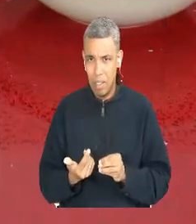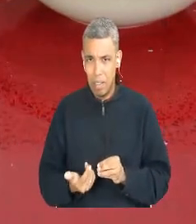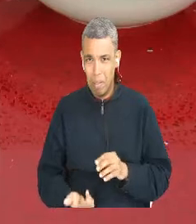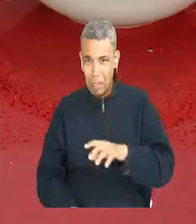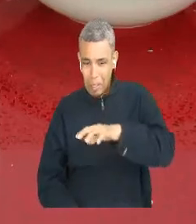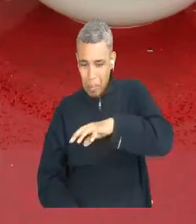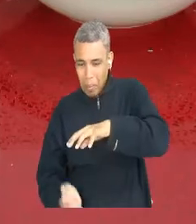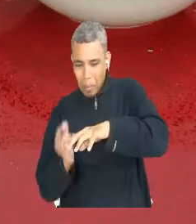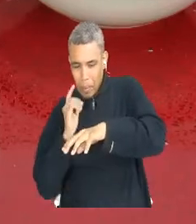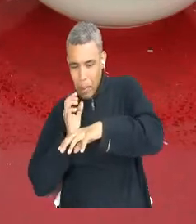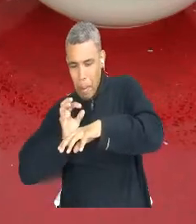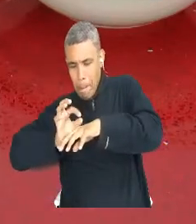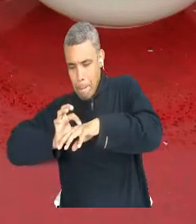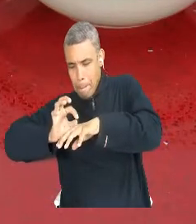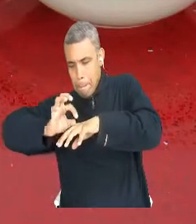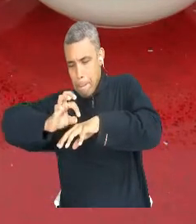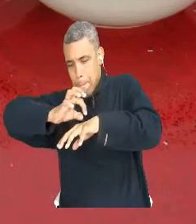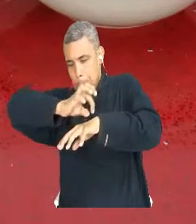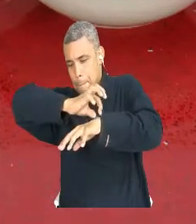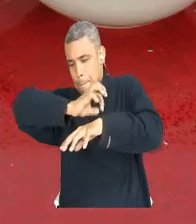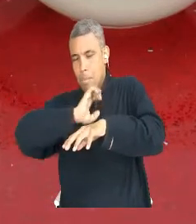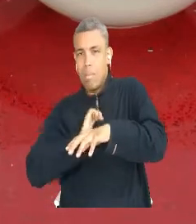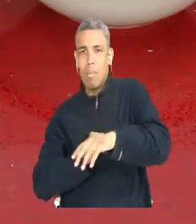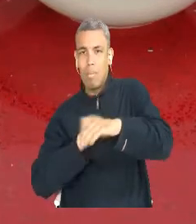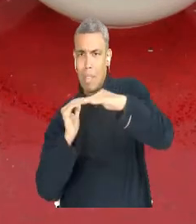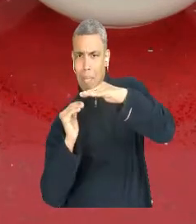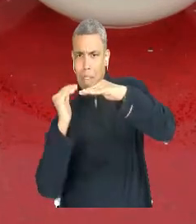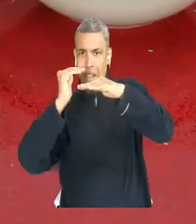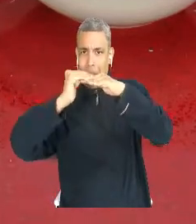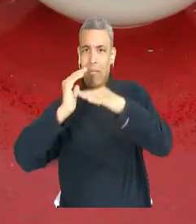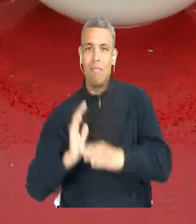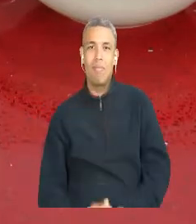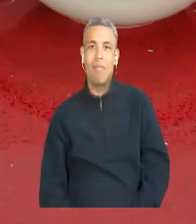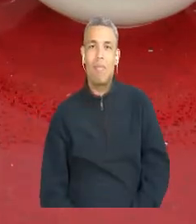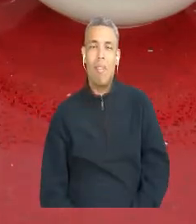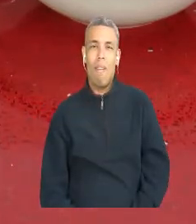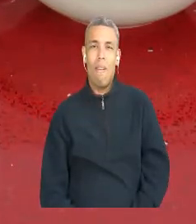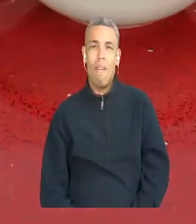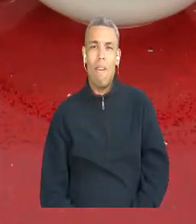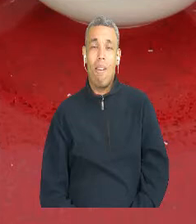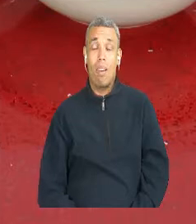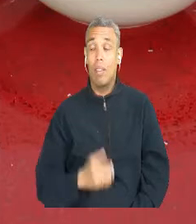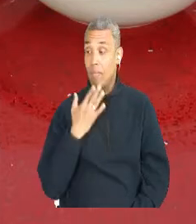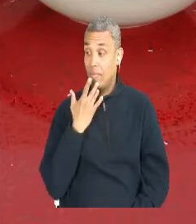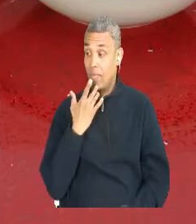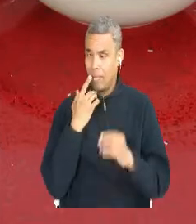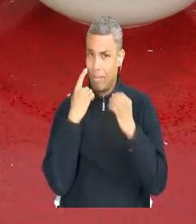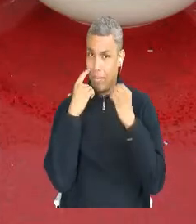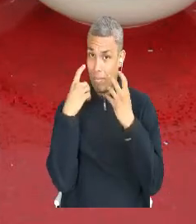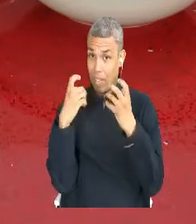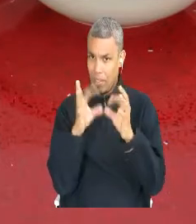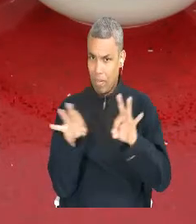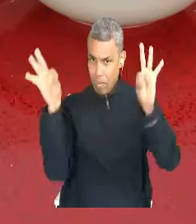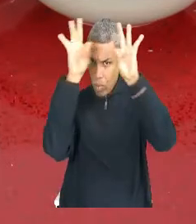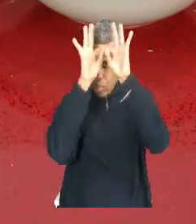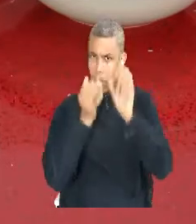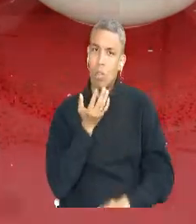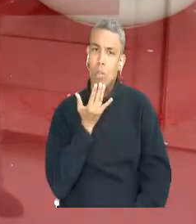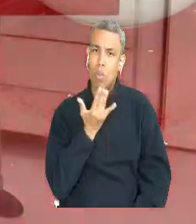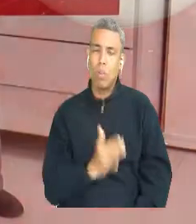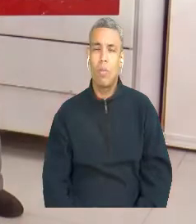de presentación. Sí, sí, que quede colorido. Bueno, yo creo que con esas sencillitas. Acá ahora